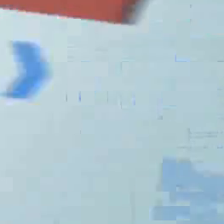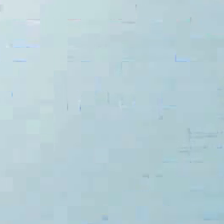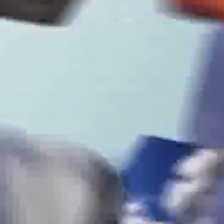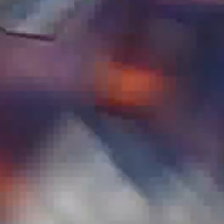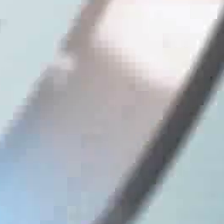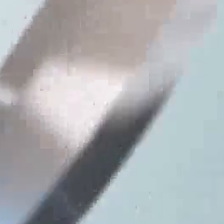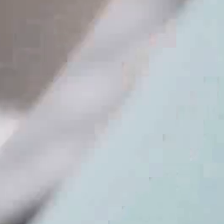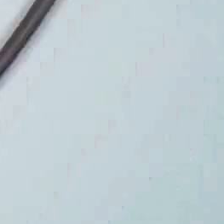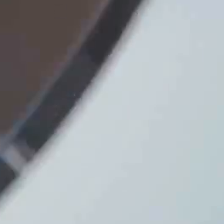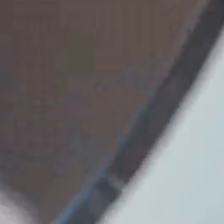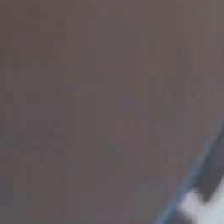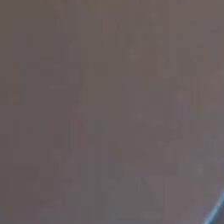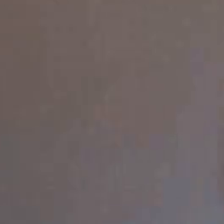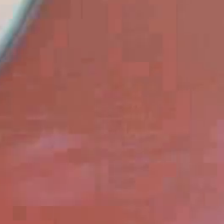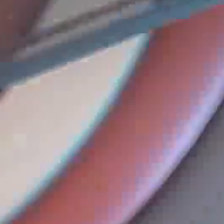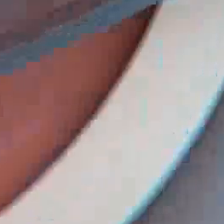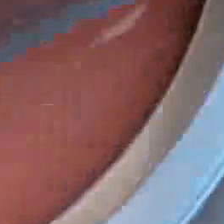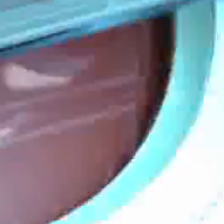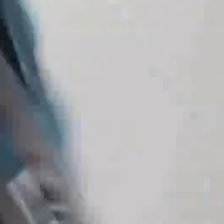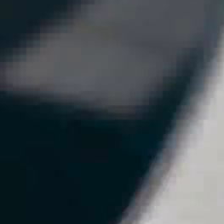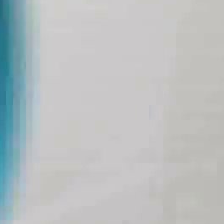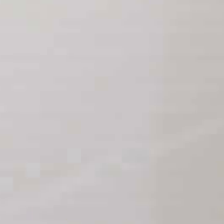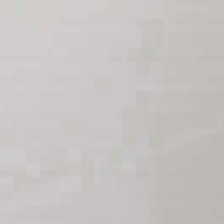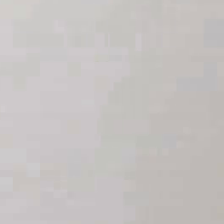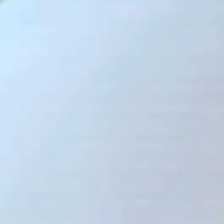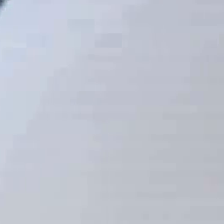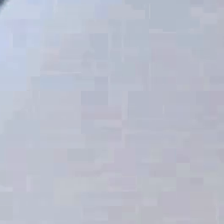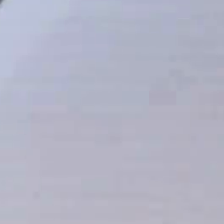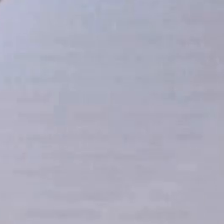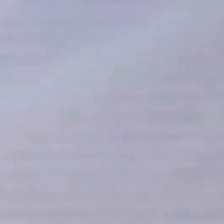desaparecer. Hoy estoy tranquilo, mi amor, hoy es sábado a la noche.